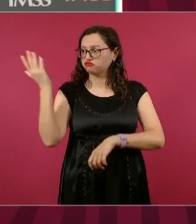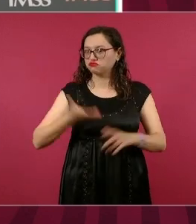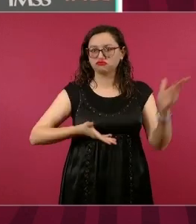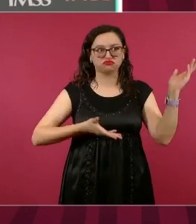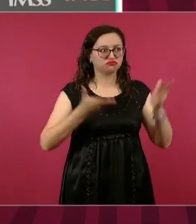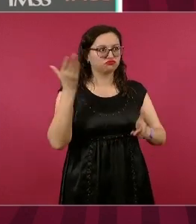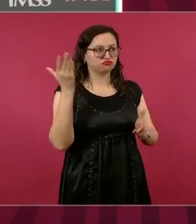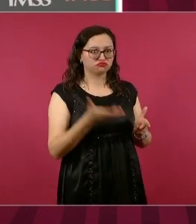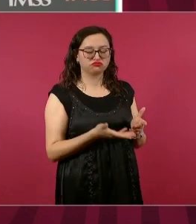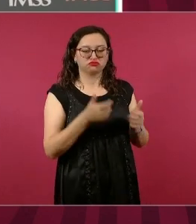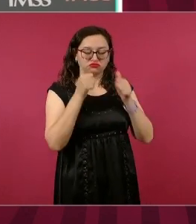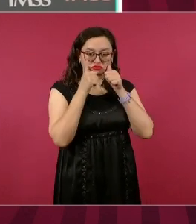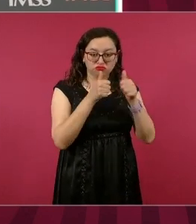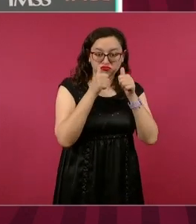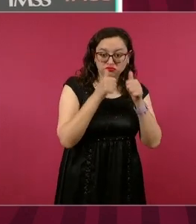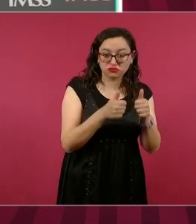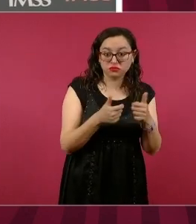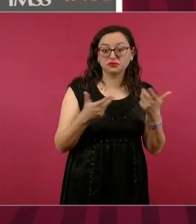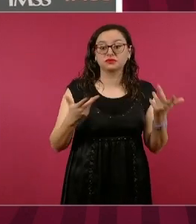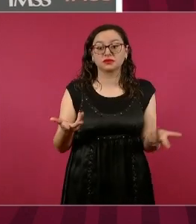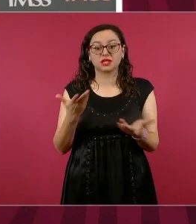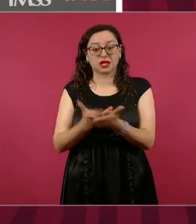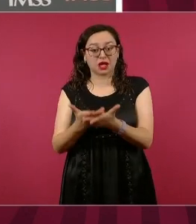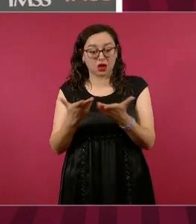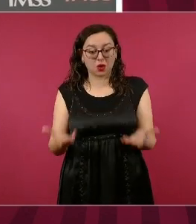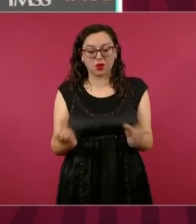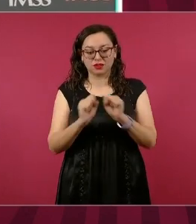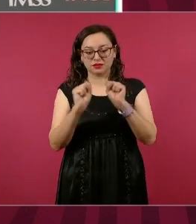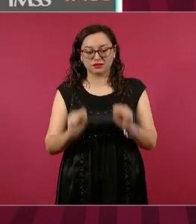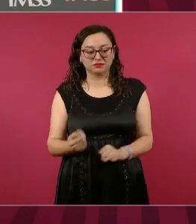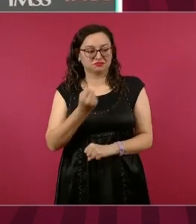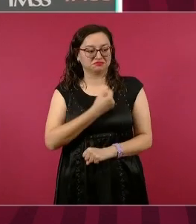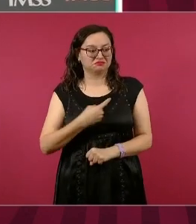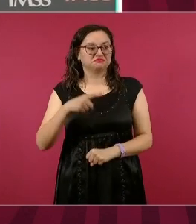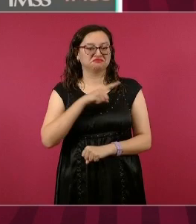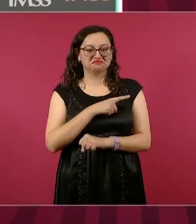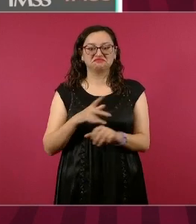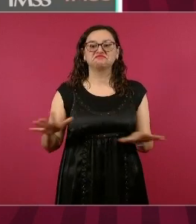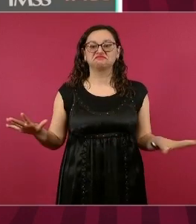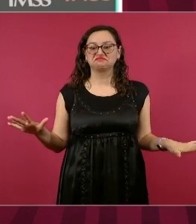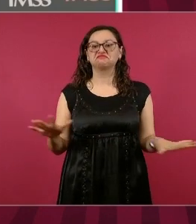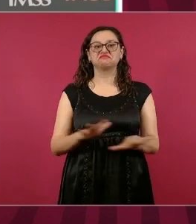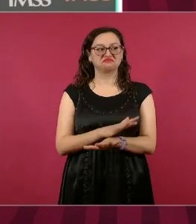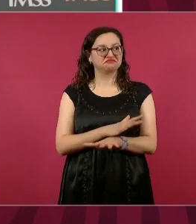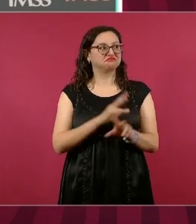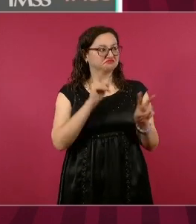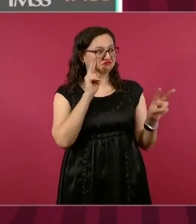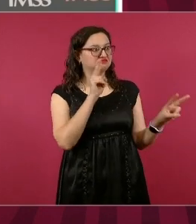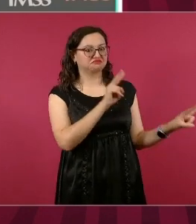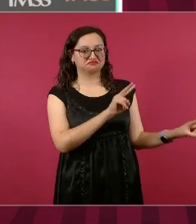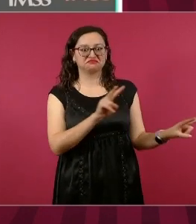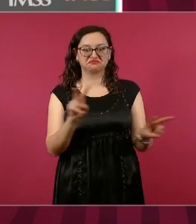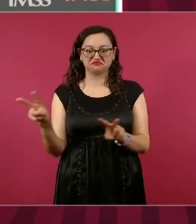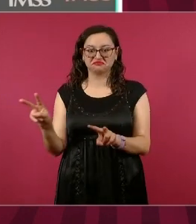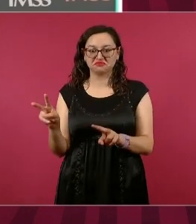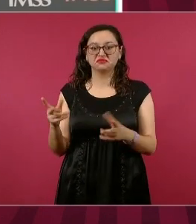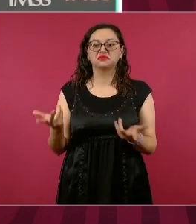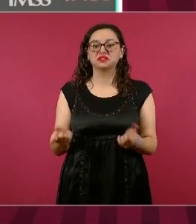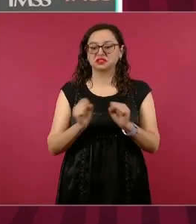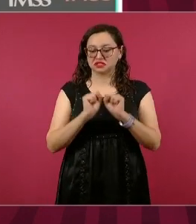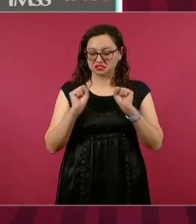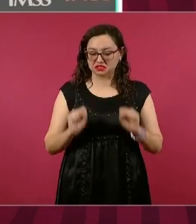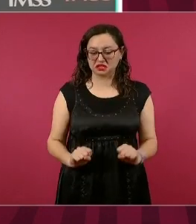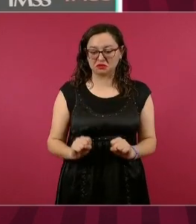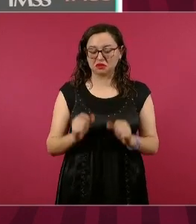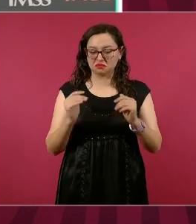día con día. Hoy el sistema de salud es otro. Tiene un sistema soberano de salud el cual no